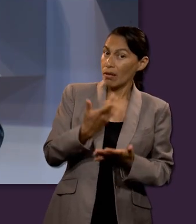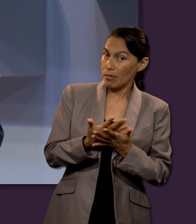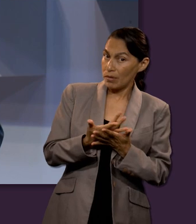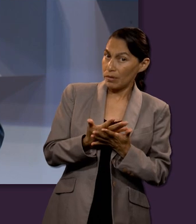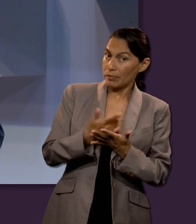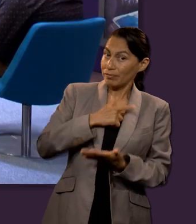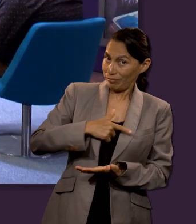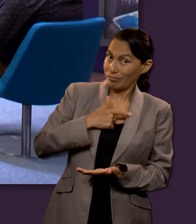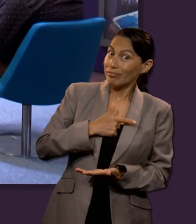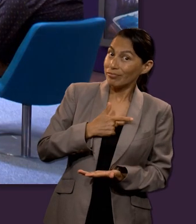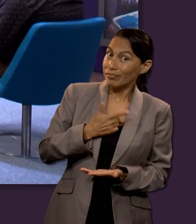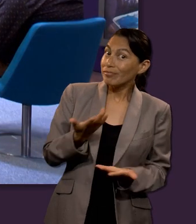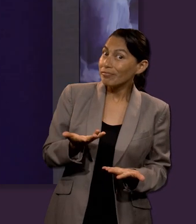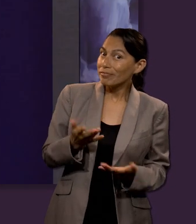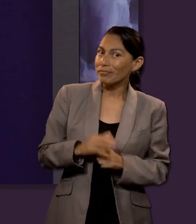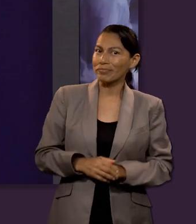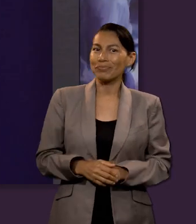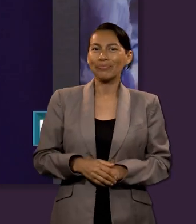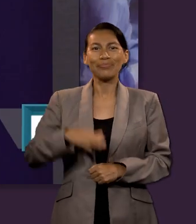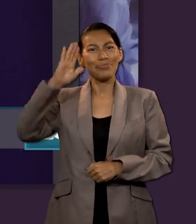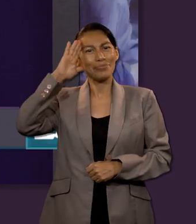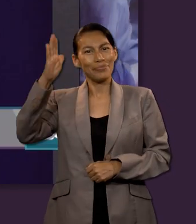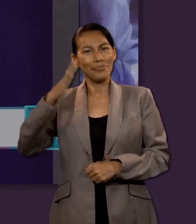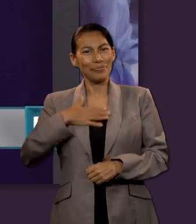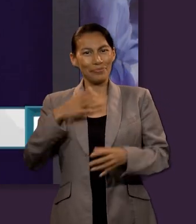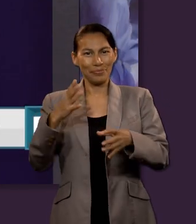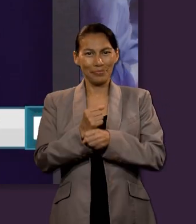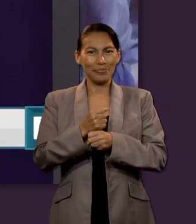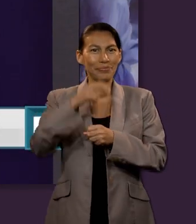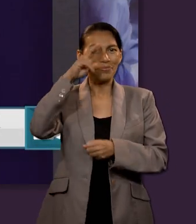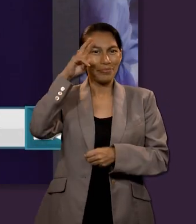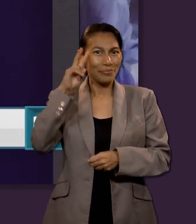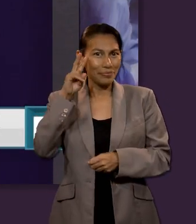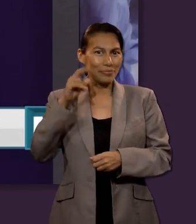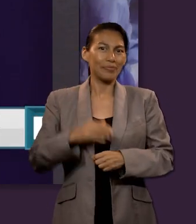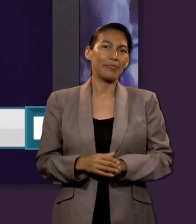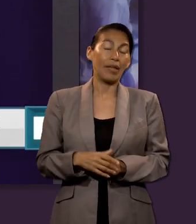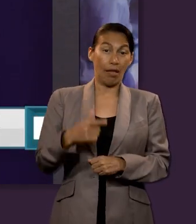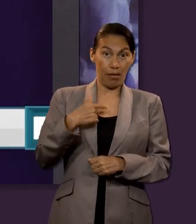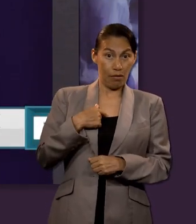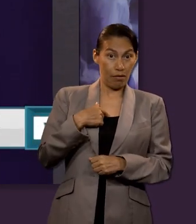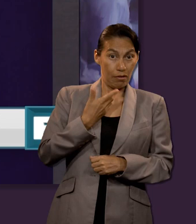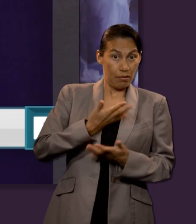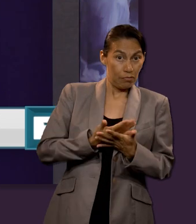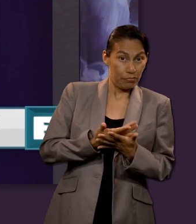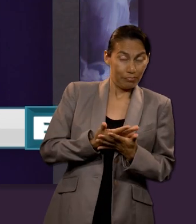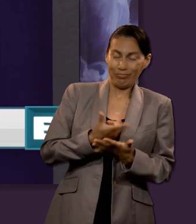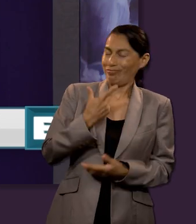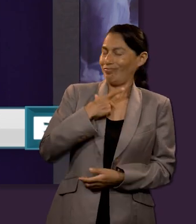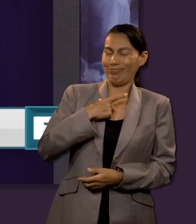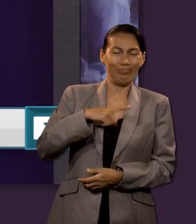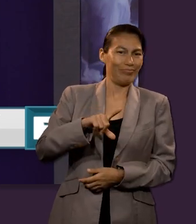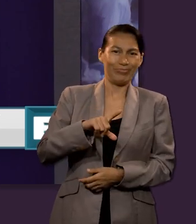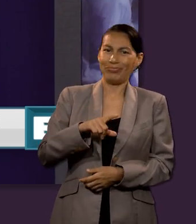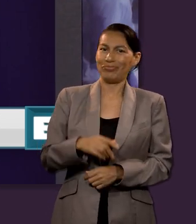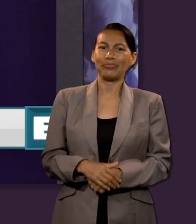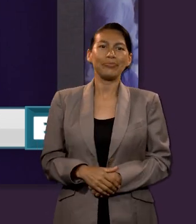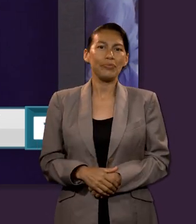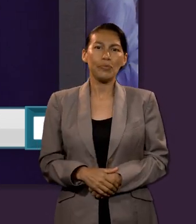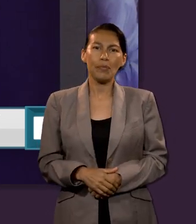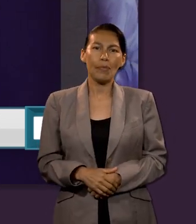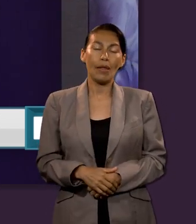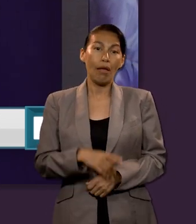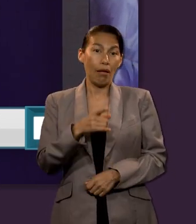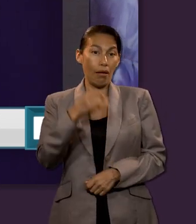gusta esperar hola mi nombre es valeria y la verdad no me gusta esperar y respondiendo la pregunta de jaime no me